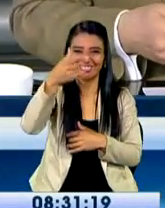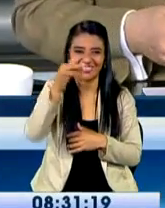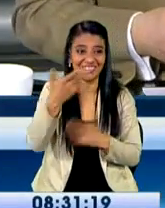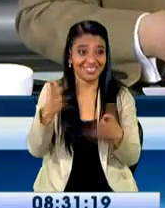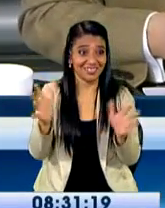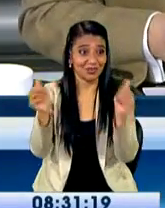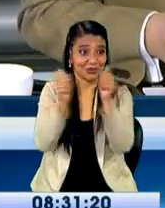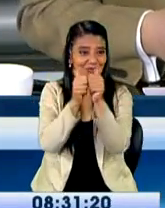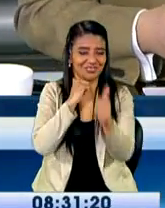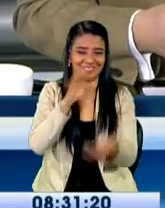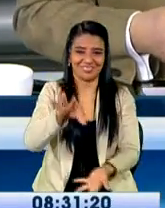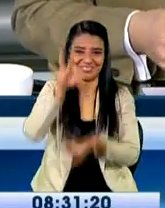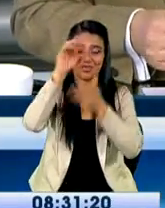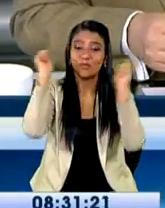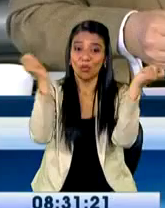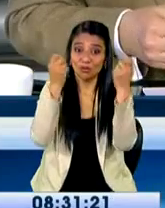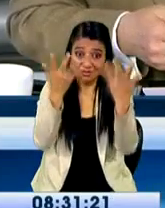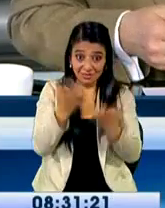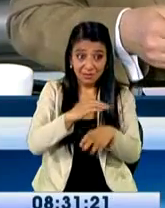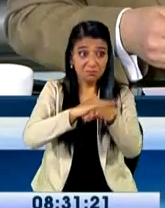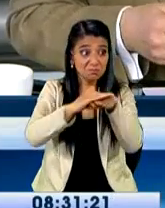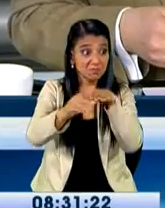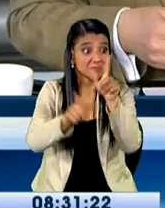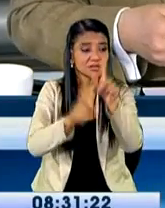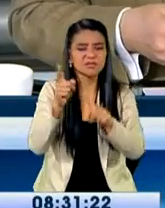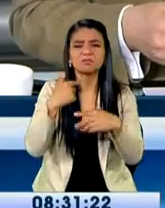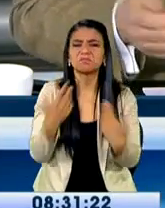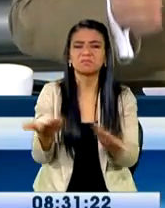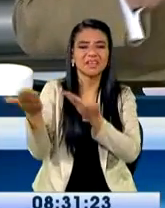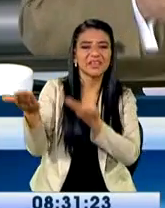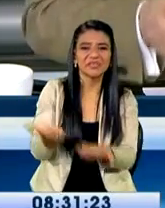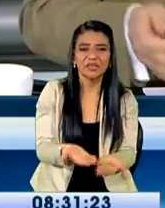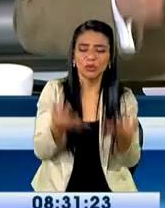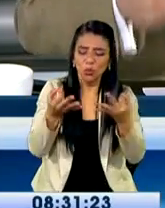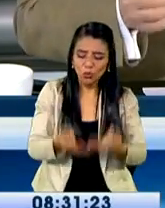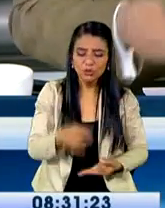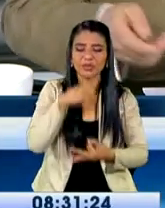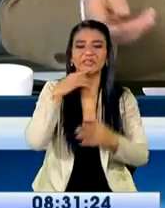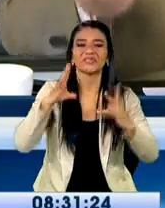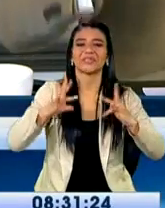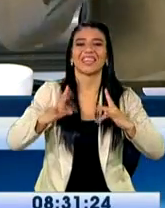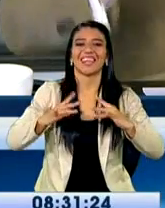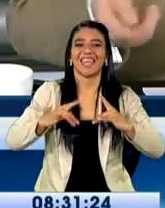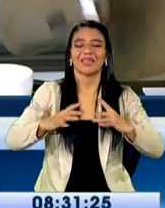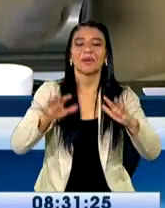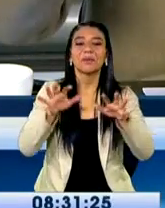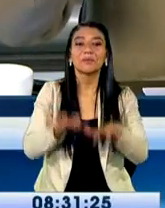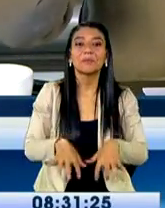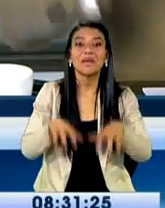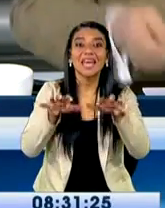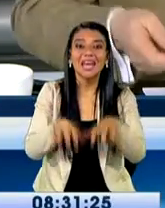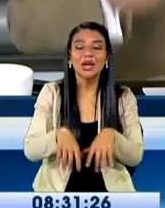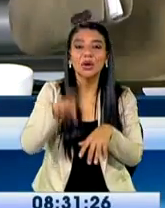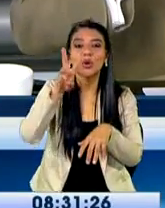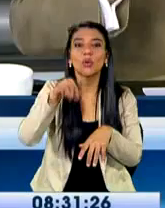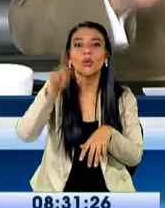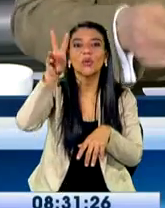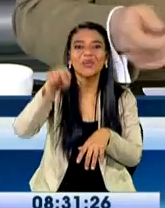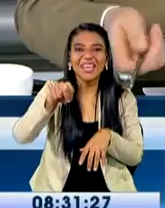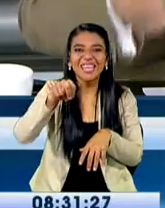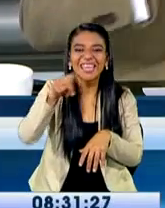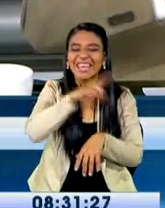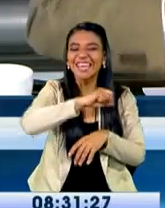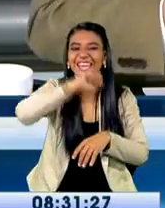representantes de la fundación que desean invitar a la comunidad a este evento, en este feriado denominado Perro Win, animales disfrazados